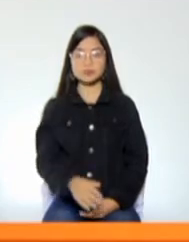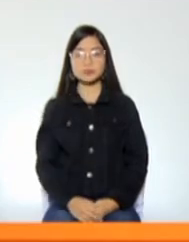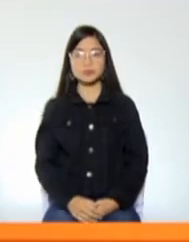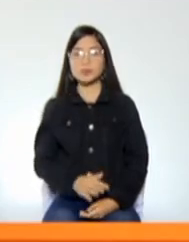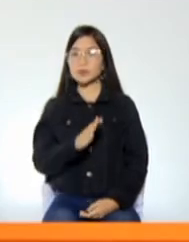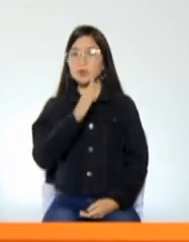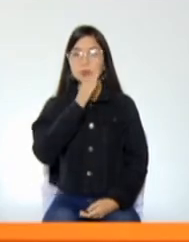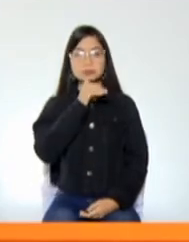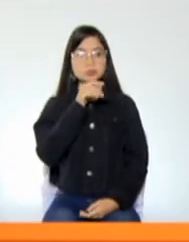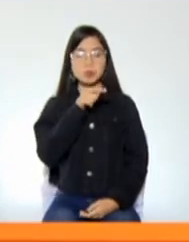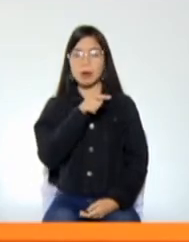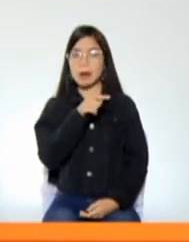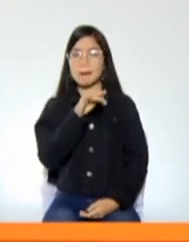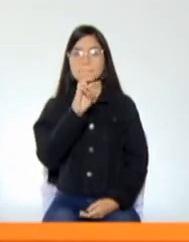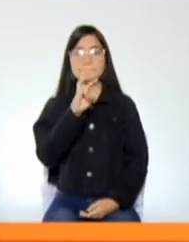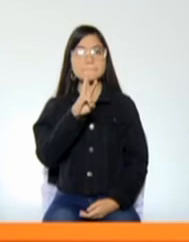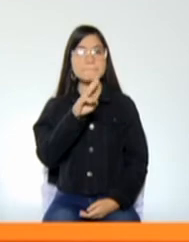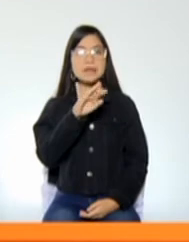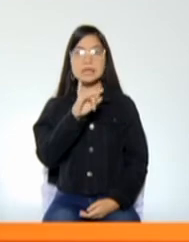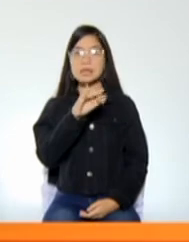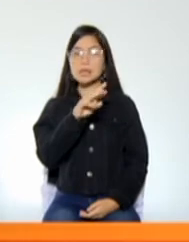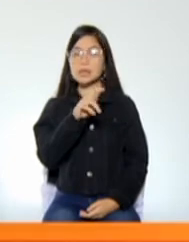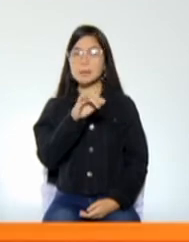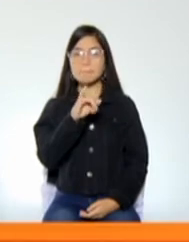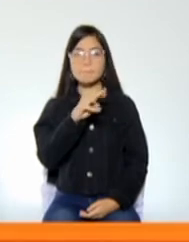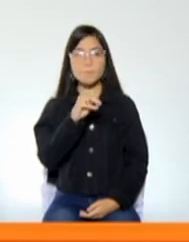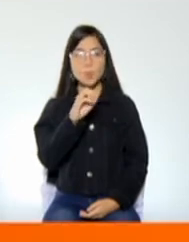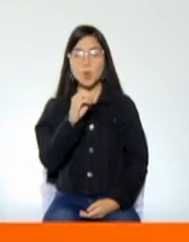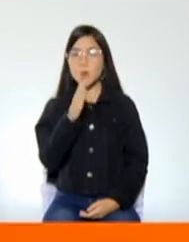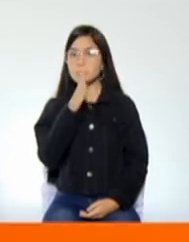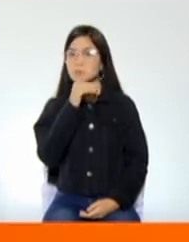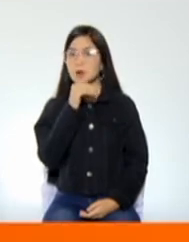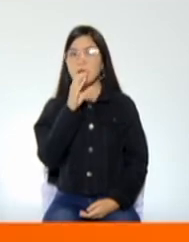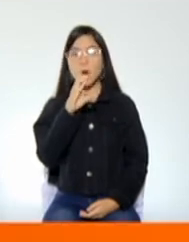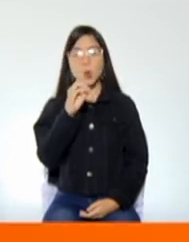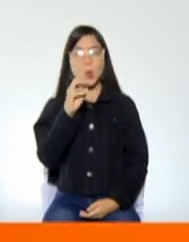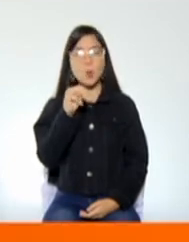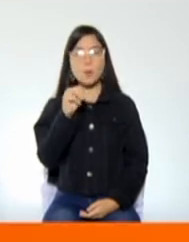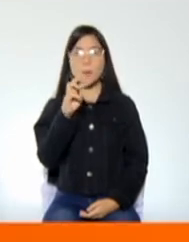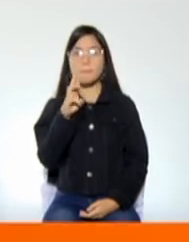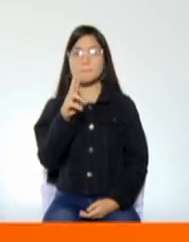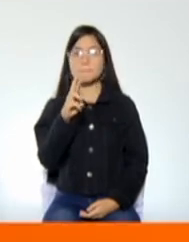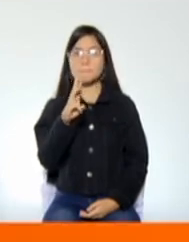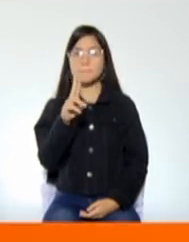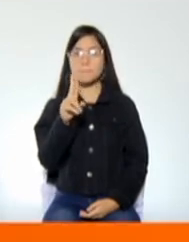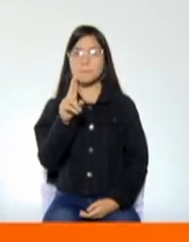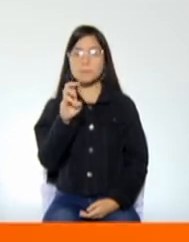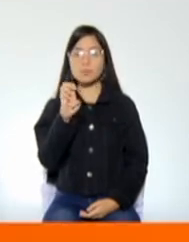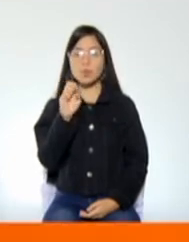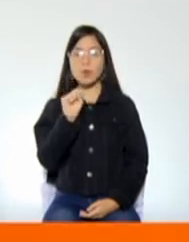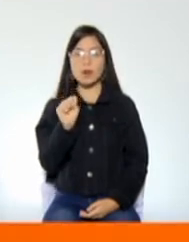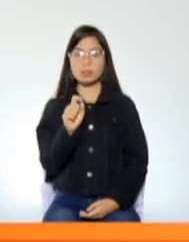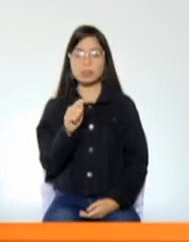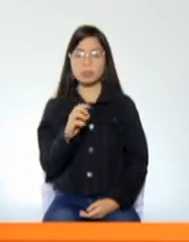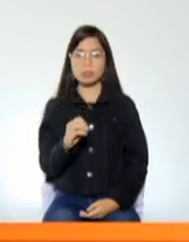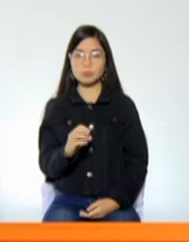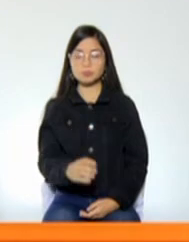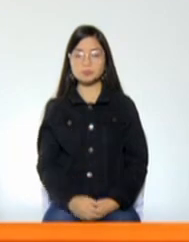ni primo ni compuesto. Entonces vamos a colocarle acá un círculo